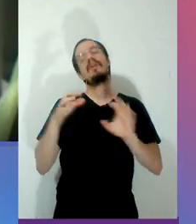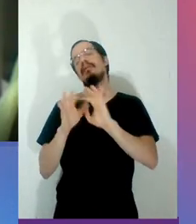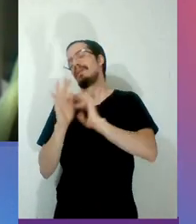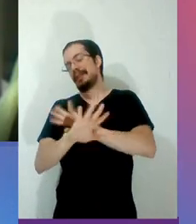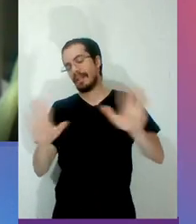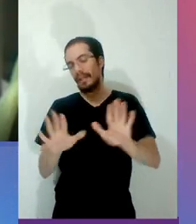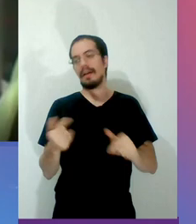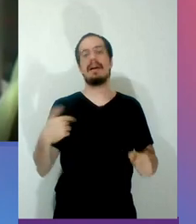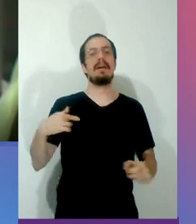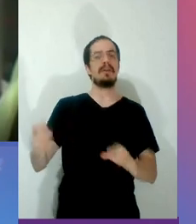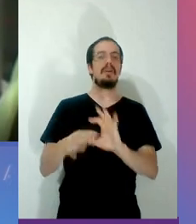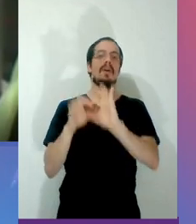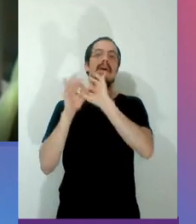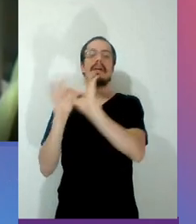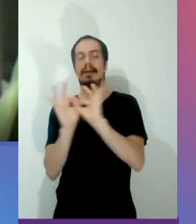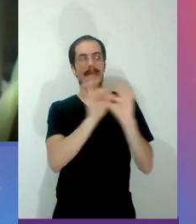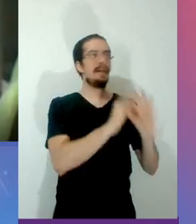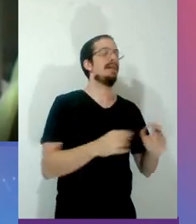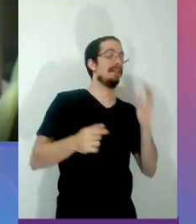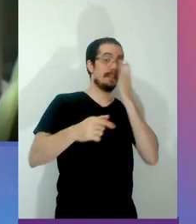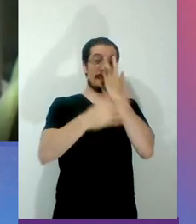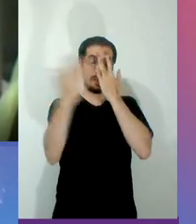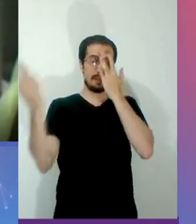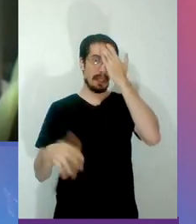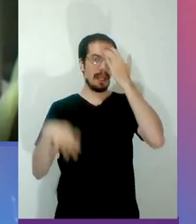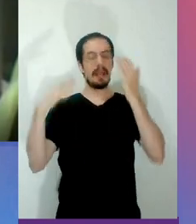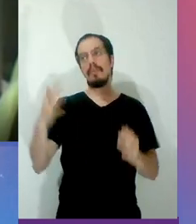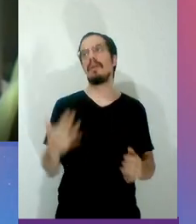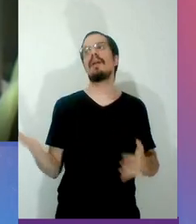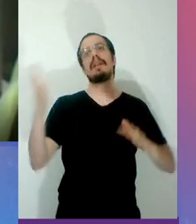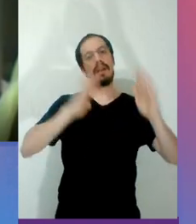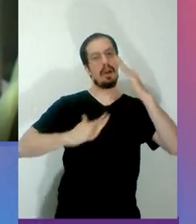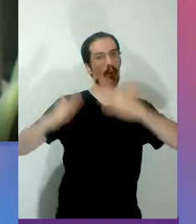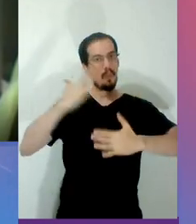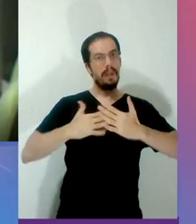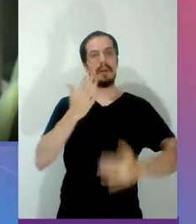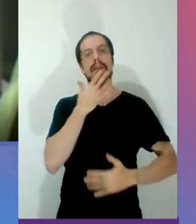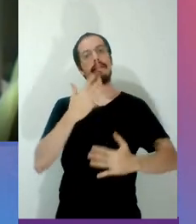el autocuidado de cada uno de como profesional,